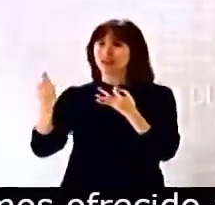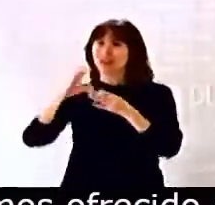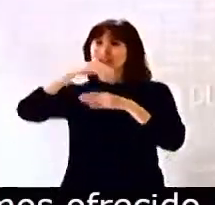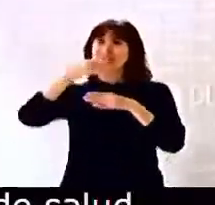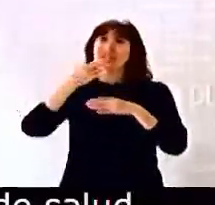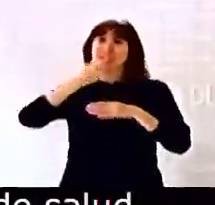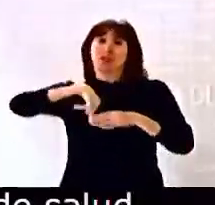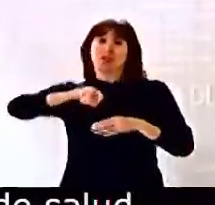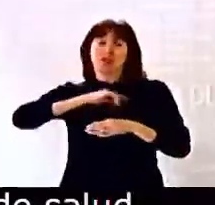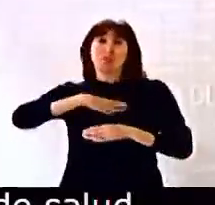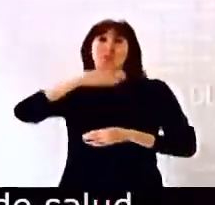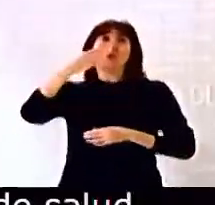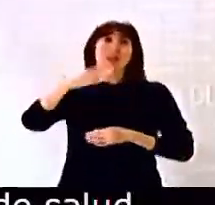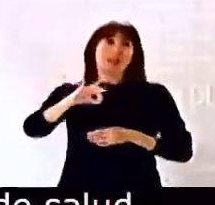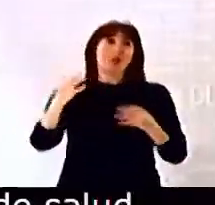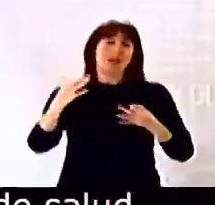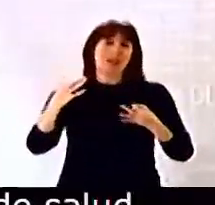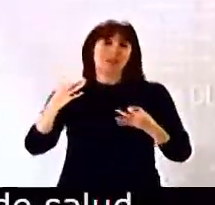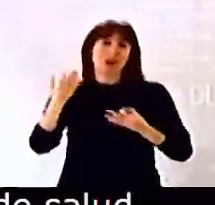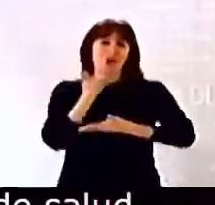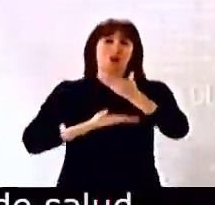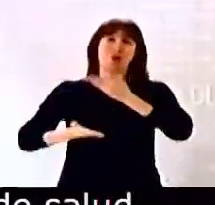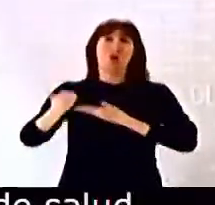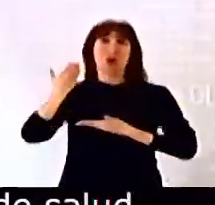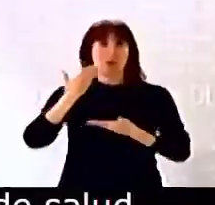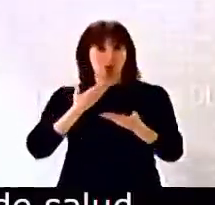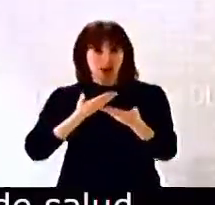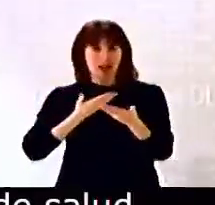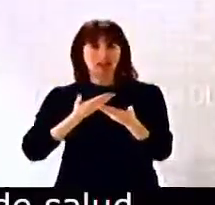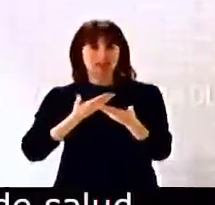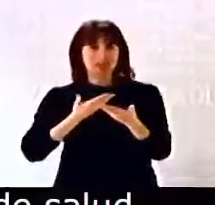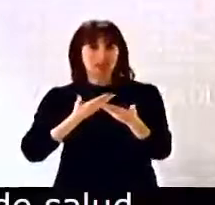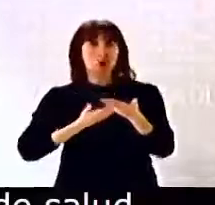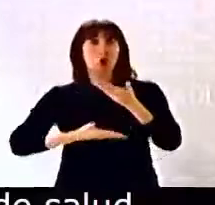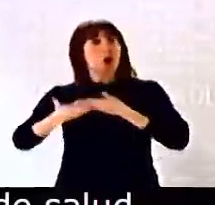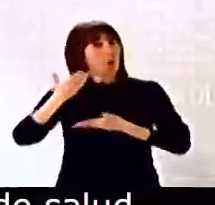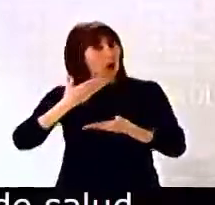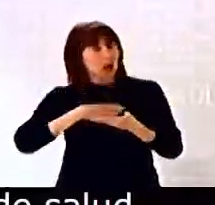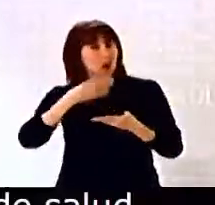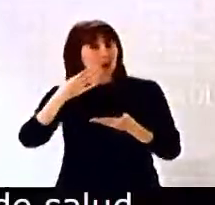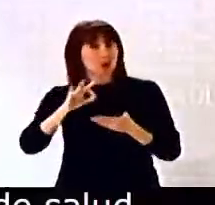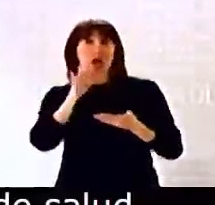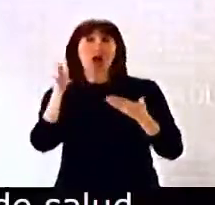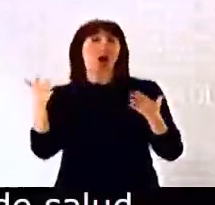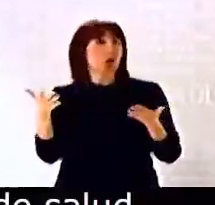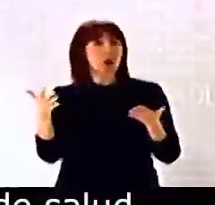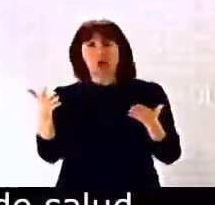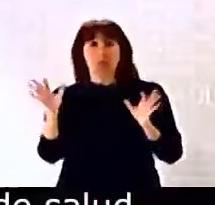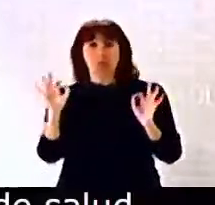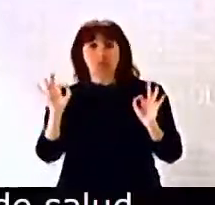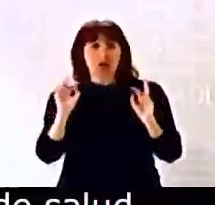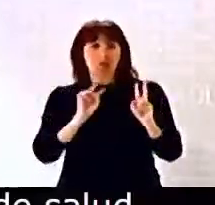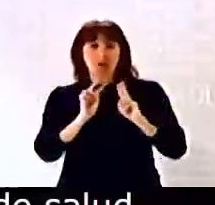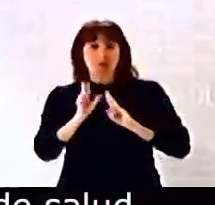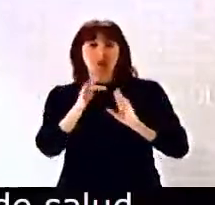nuestras posibilidades, de poder colaborar con el país vecino. De momento no tenemos ninguna